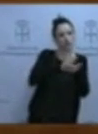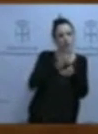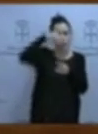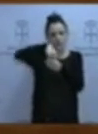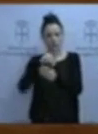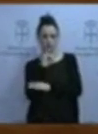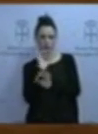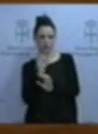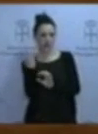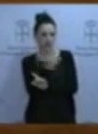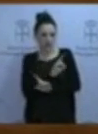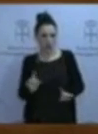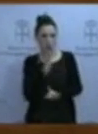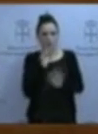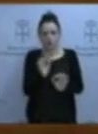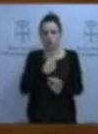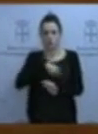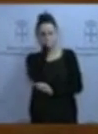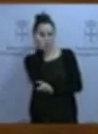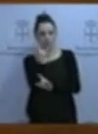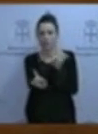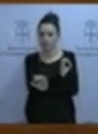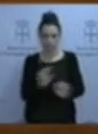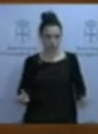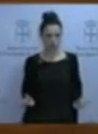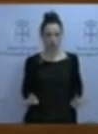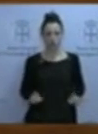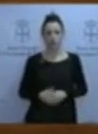no quiere decir que tengamos que dejarla de lado.